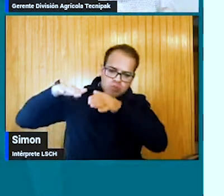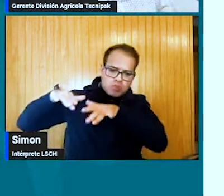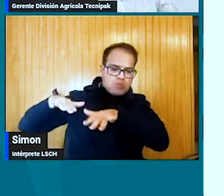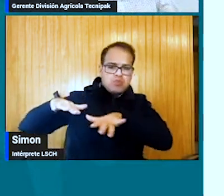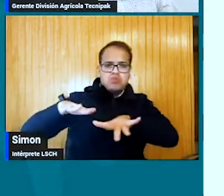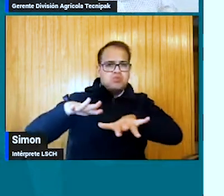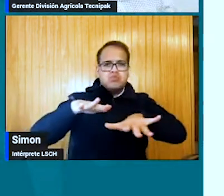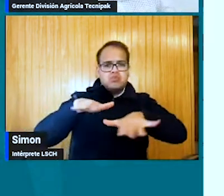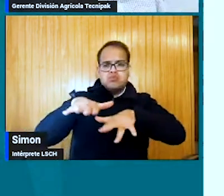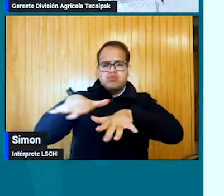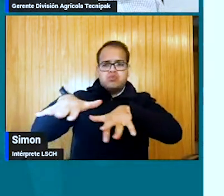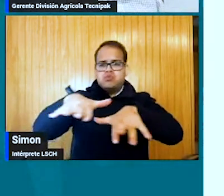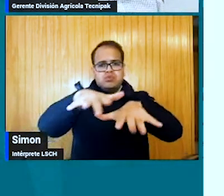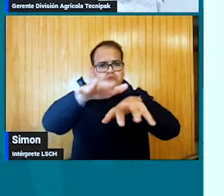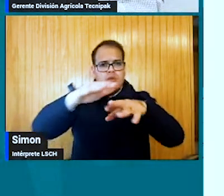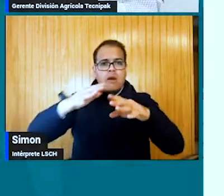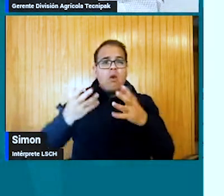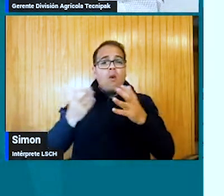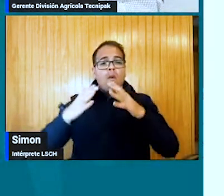va a buscar los bajos.